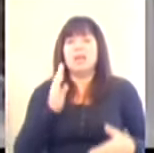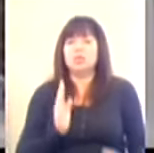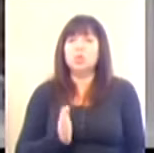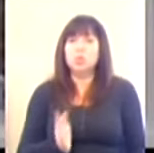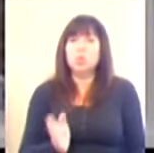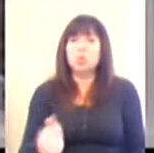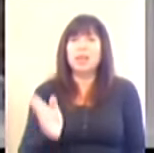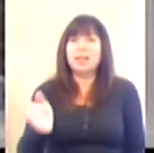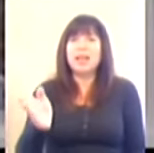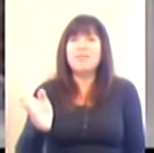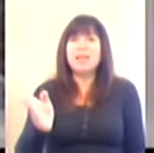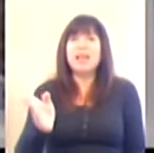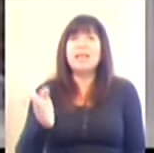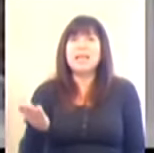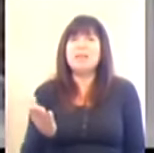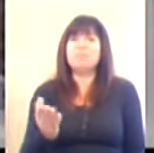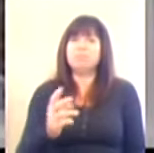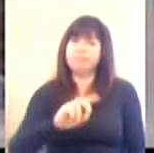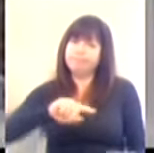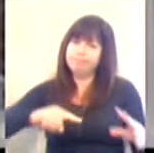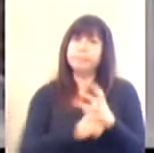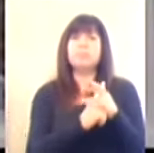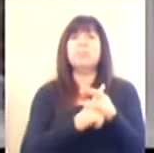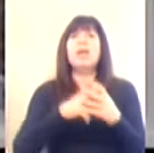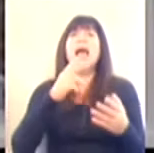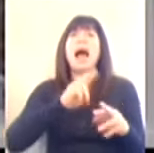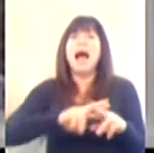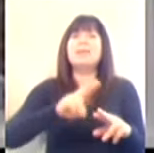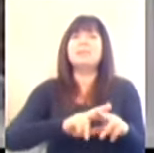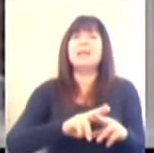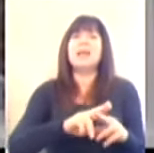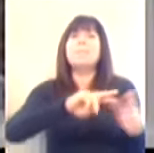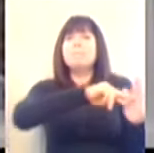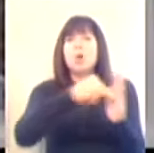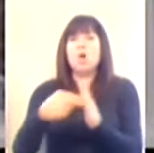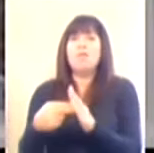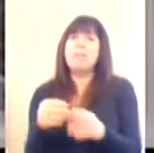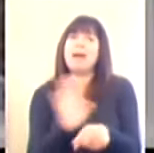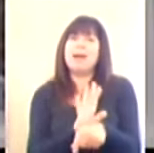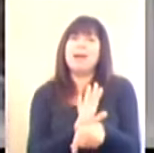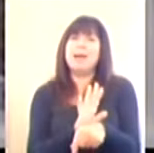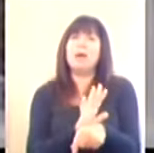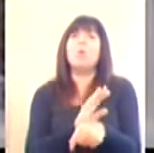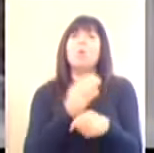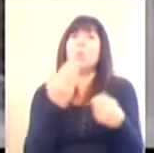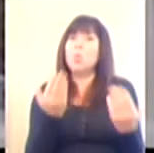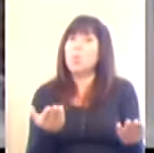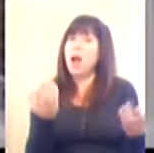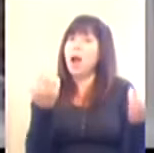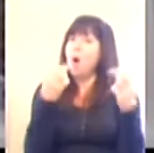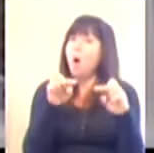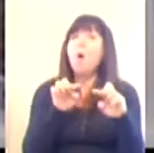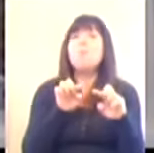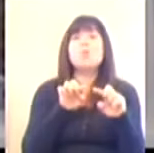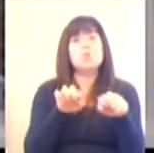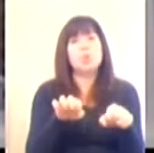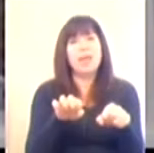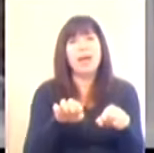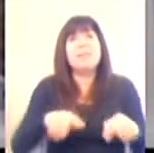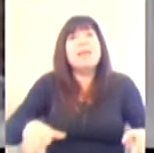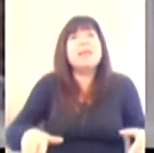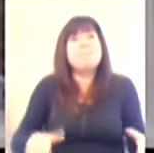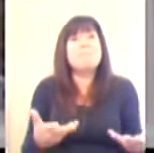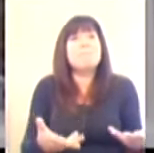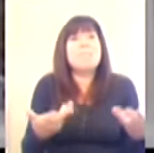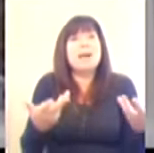y resiliente, y hacer de la crisis del COVID una oportunidad para impulsar